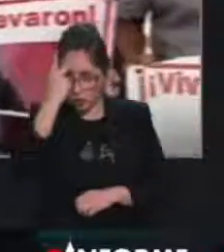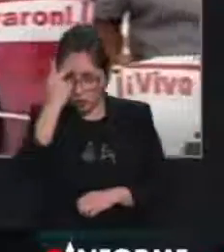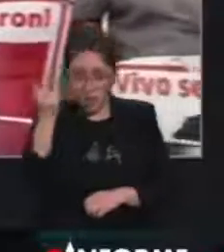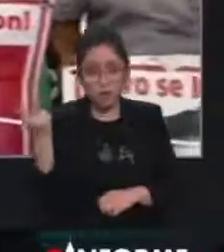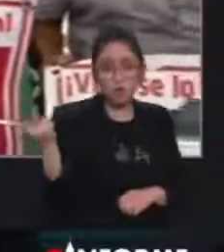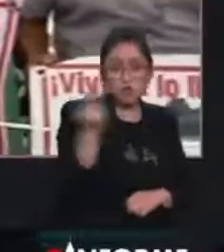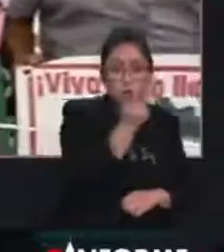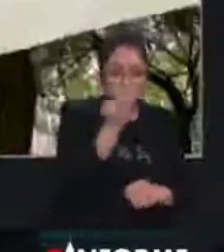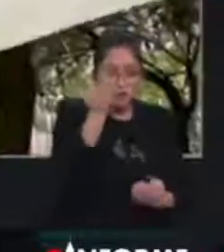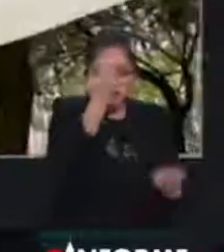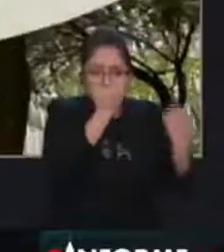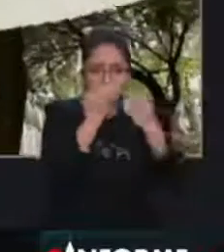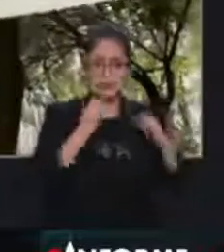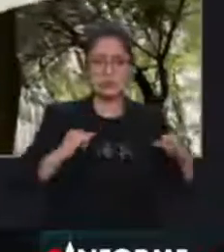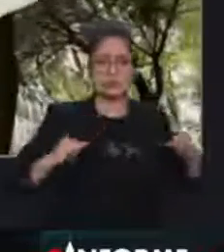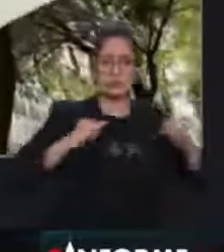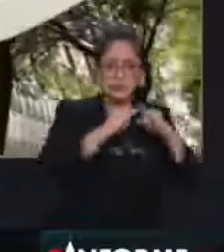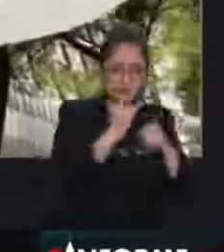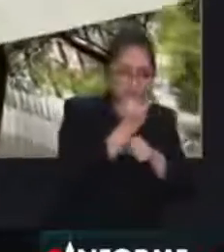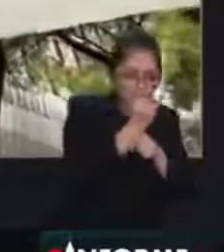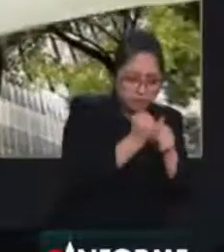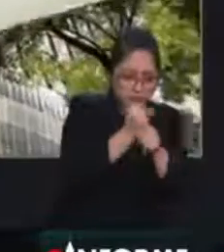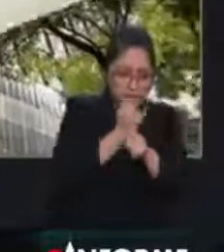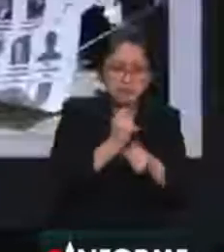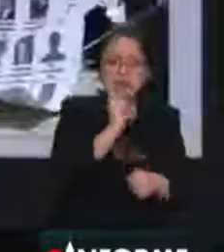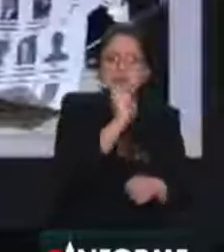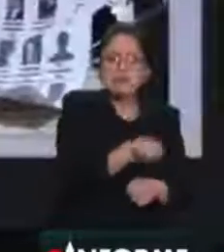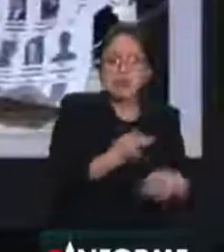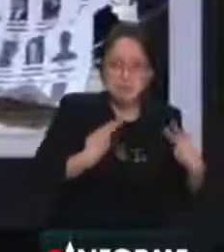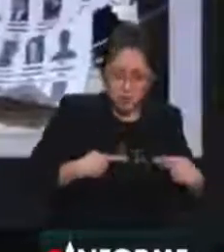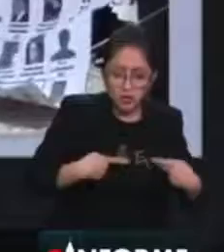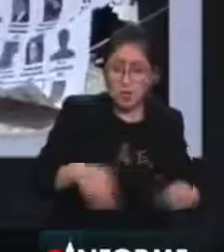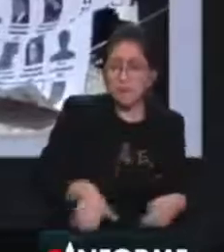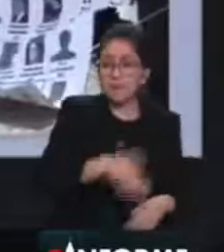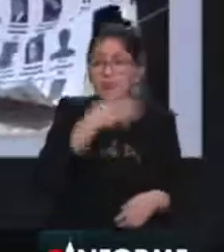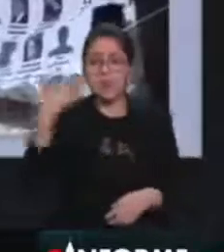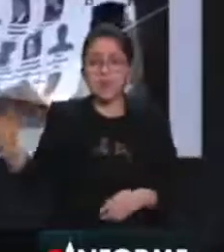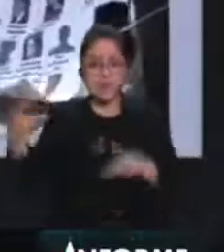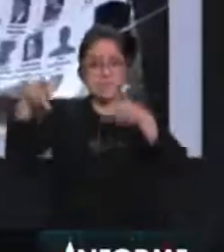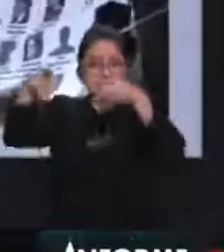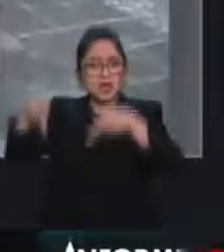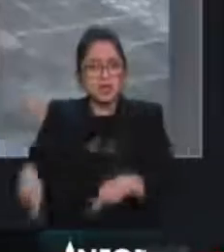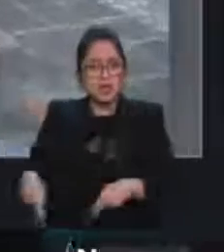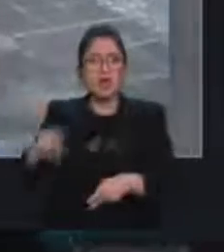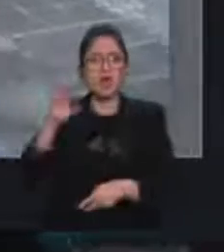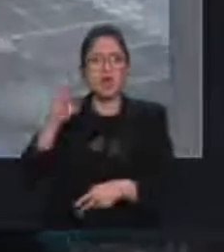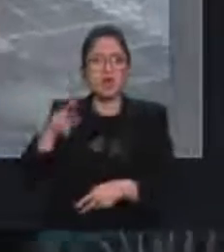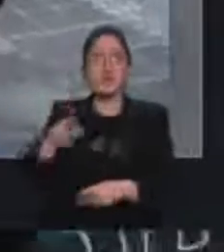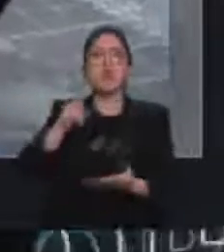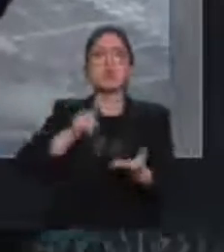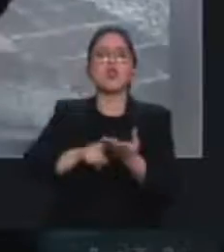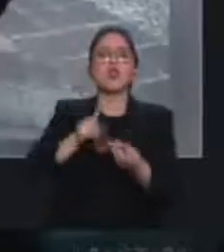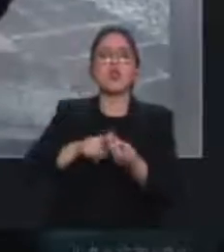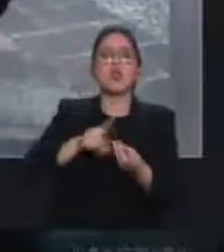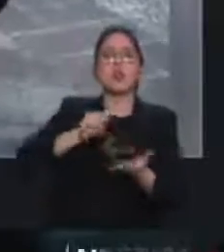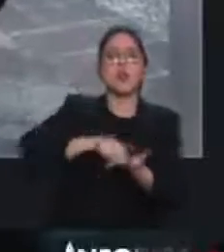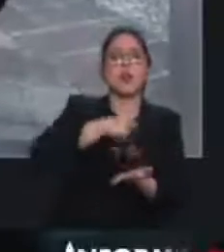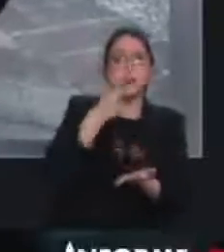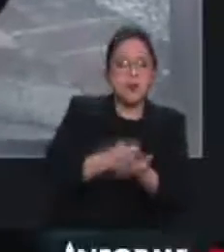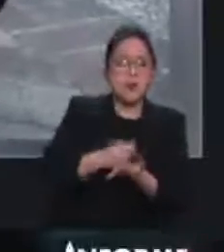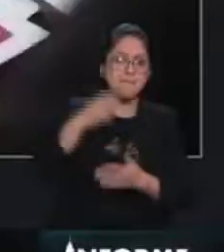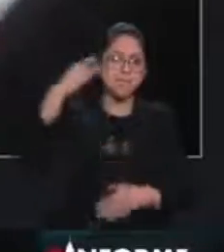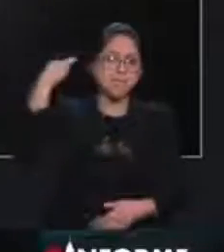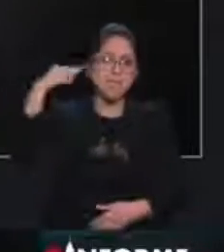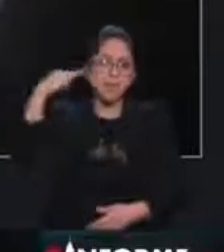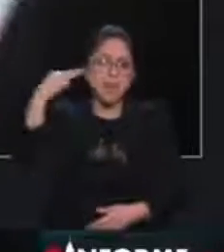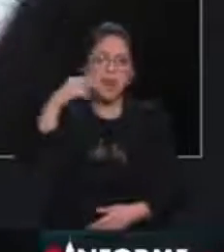otros elementos y capacidades institucionales como son los panteones forenses en Tamaulipas, en Michoacán, en Jalisco, en